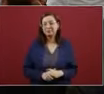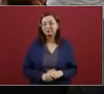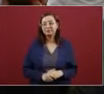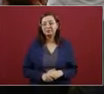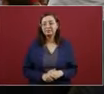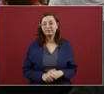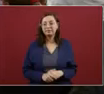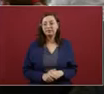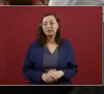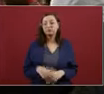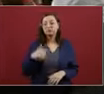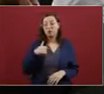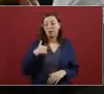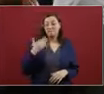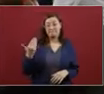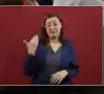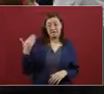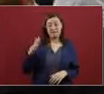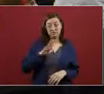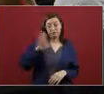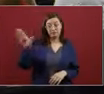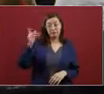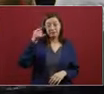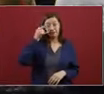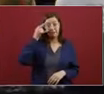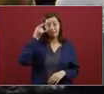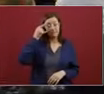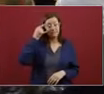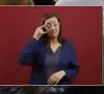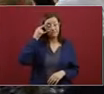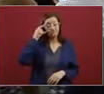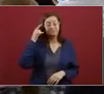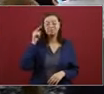Acabo de estar en Campeche y una señora,